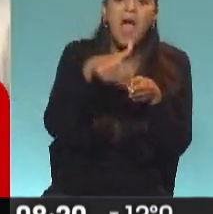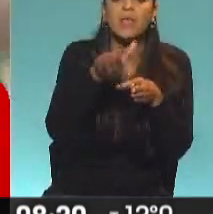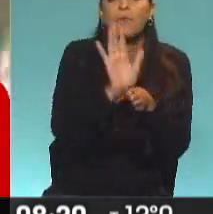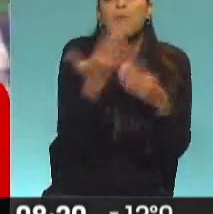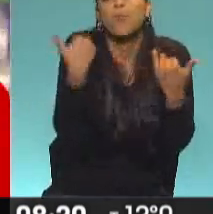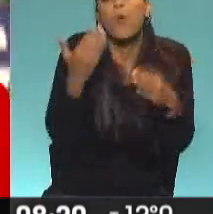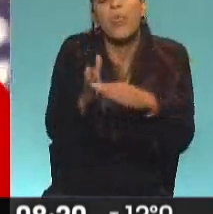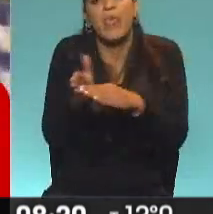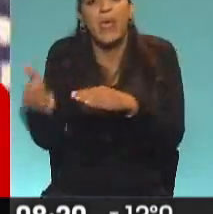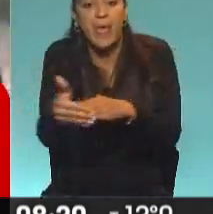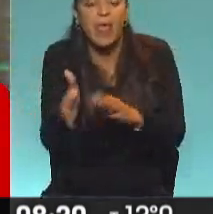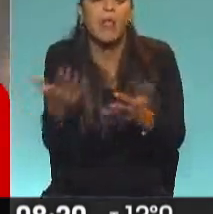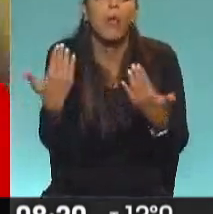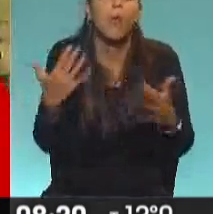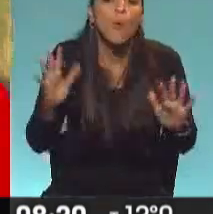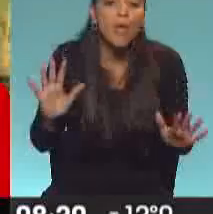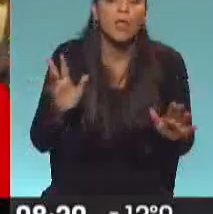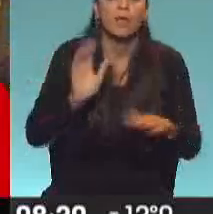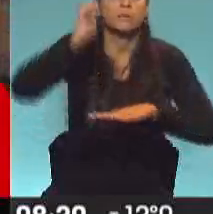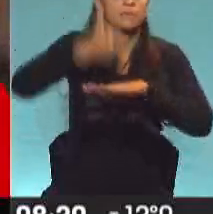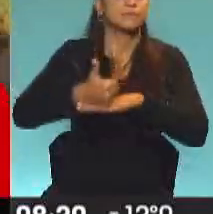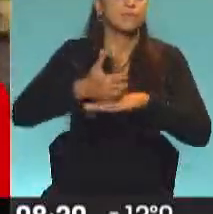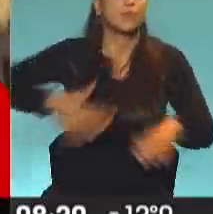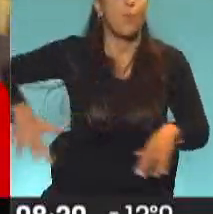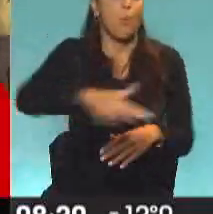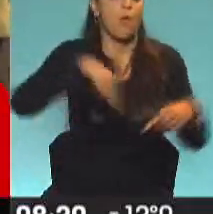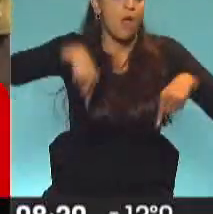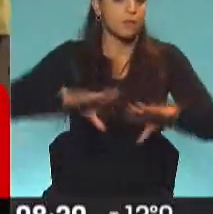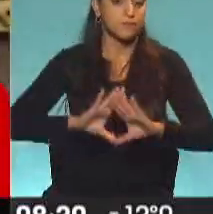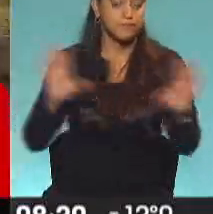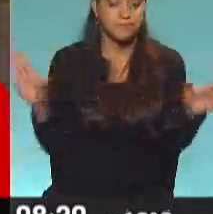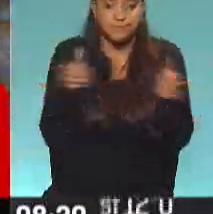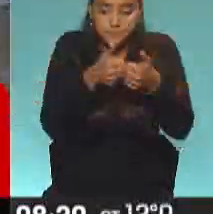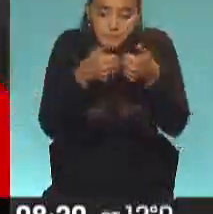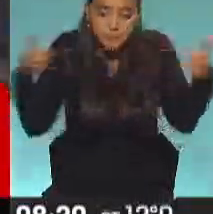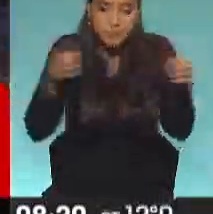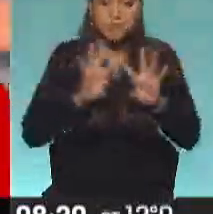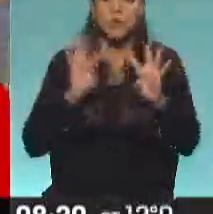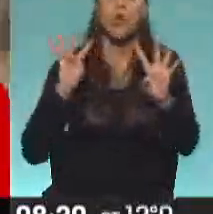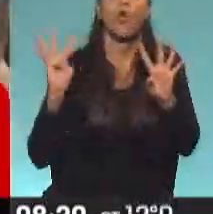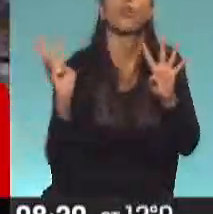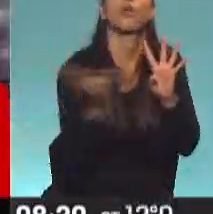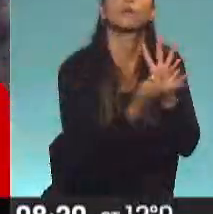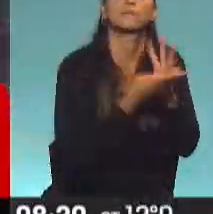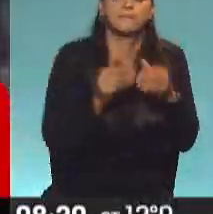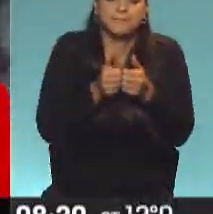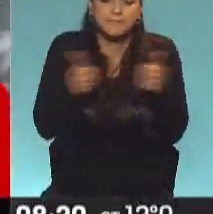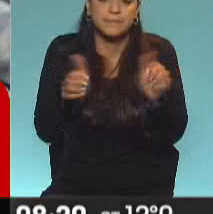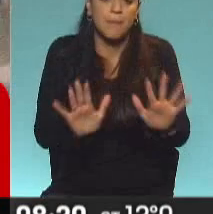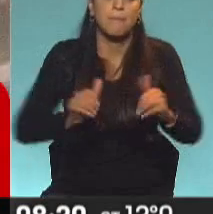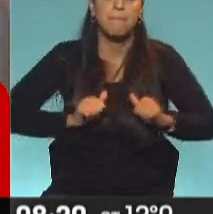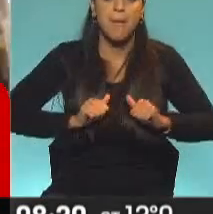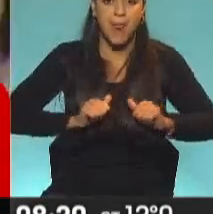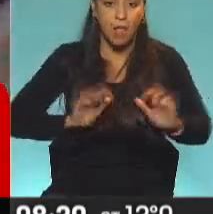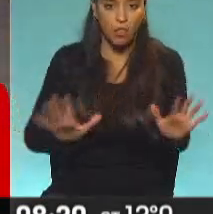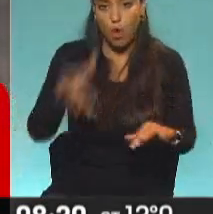permite el ingreso para así poder estar en el lugar donde estamos, en este cordón perimetral que ha formado la policía de la provincia de Buenos